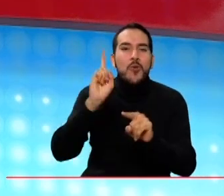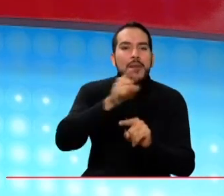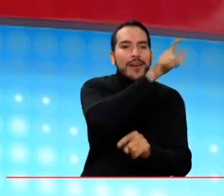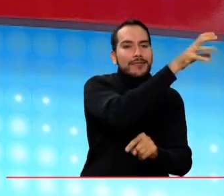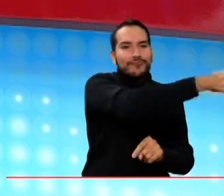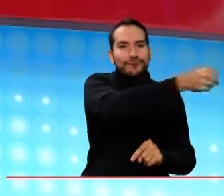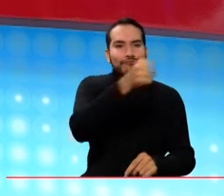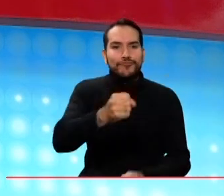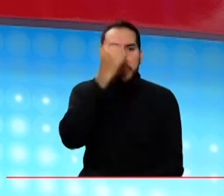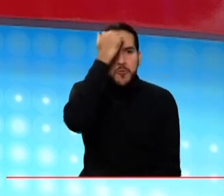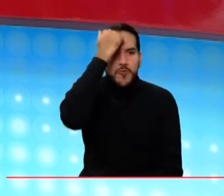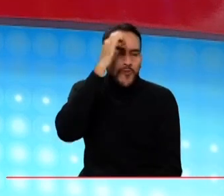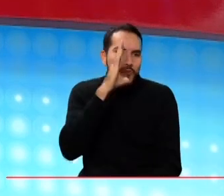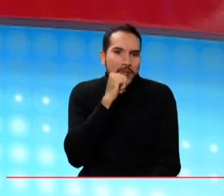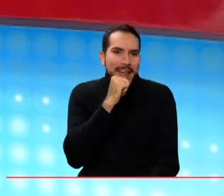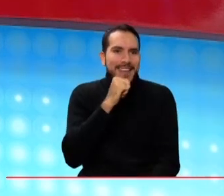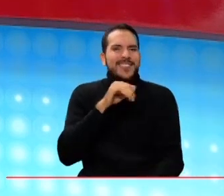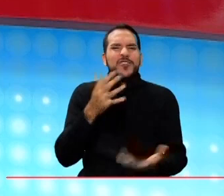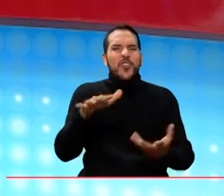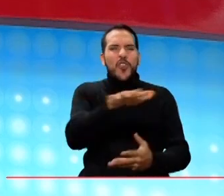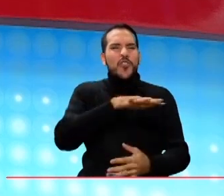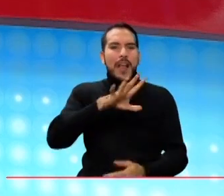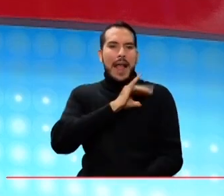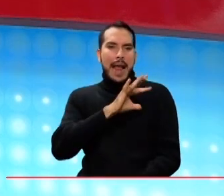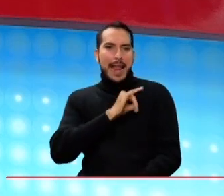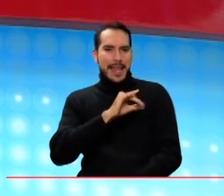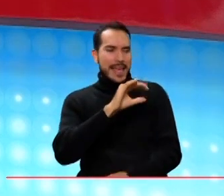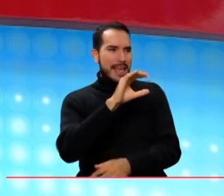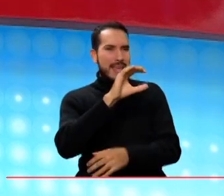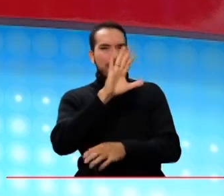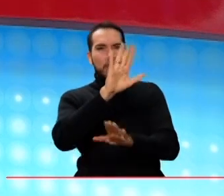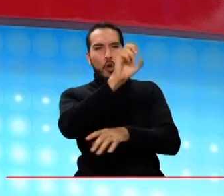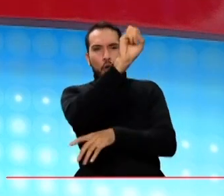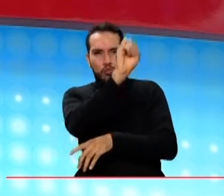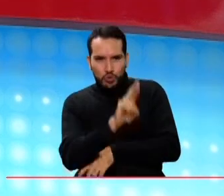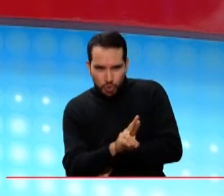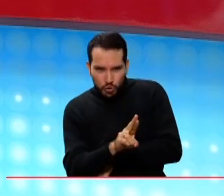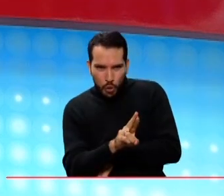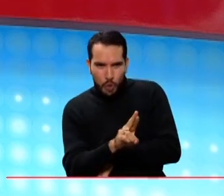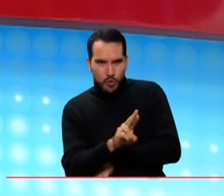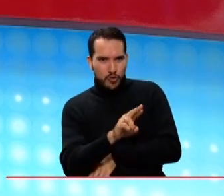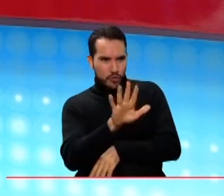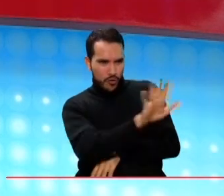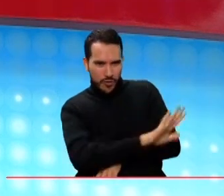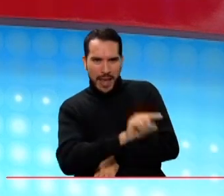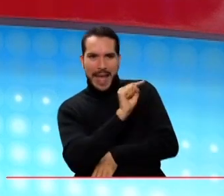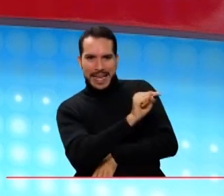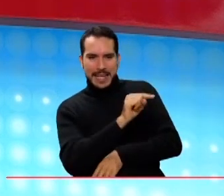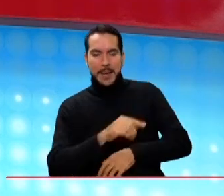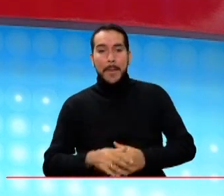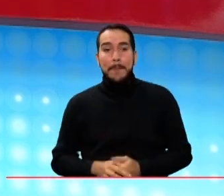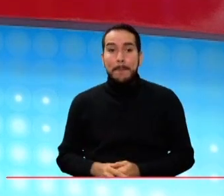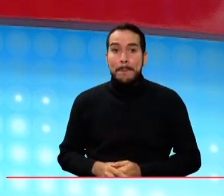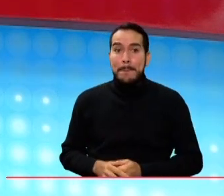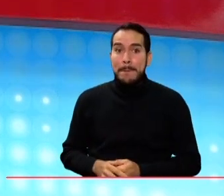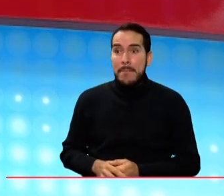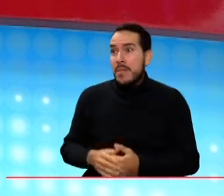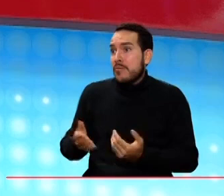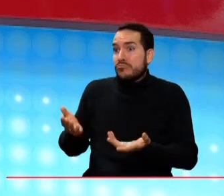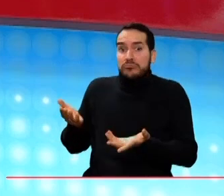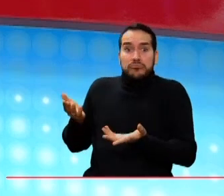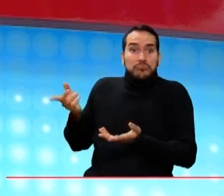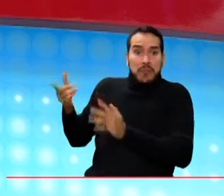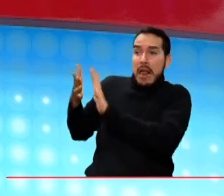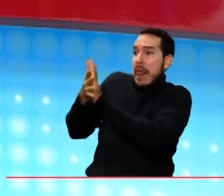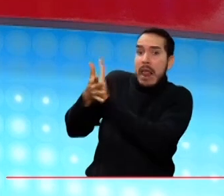de Cali. Según las madres de estos menores, la docente fue retirada y hasta el momento pues no ha sido contratado su reemplazo.